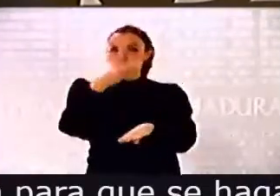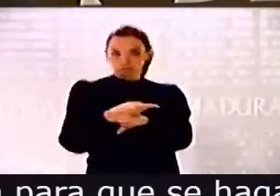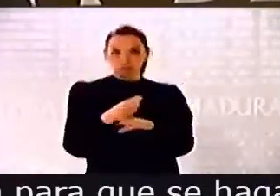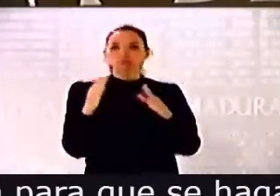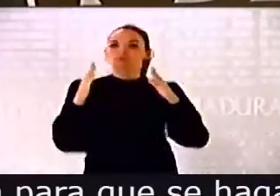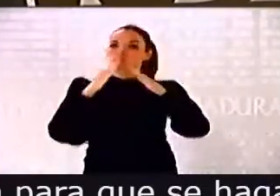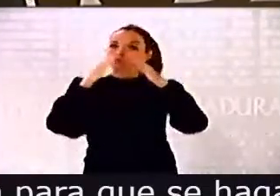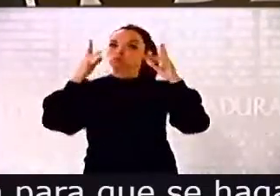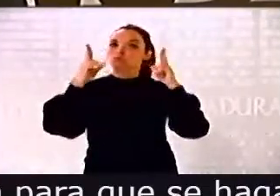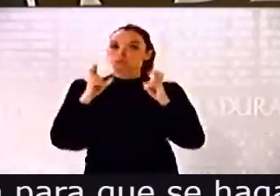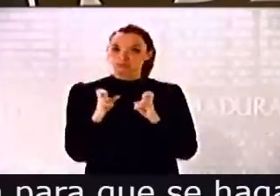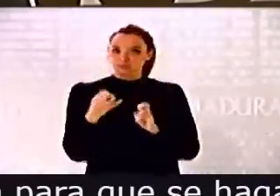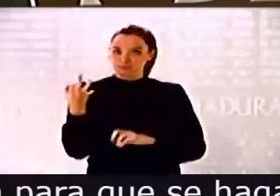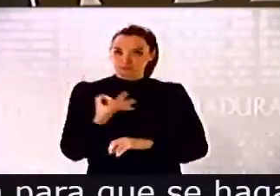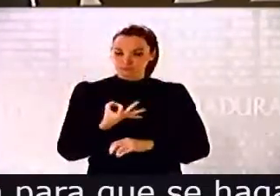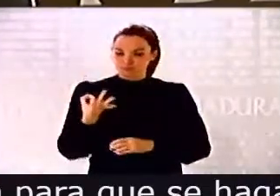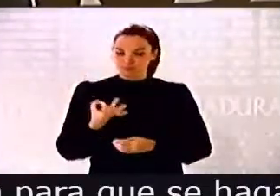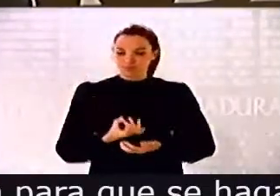confinadas.